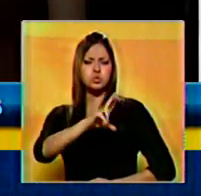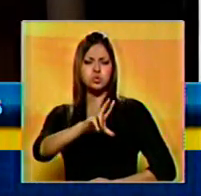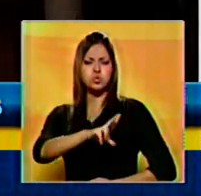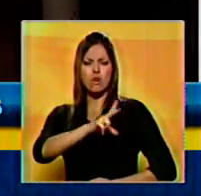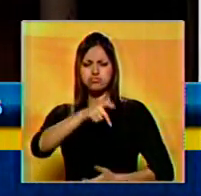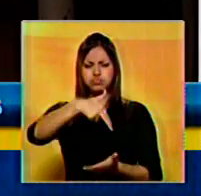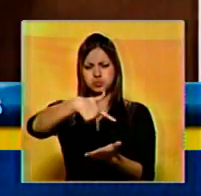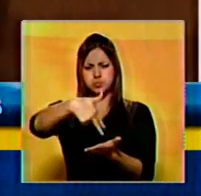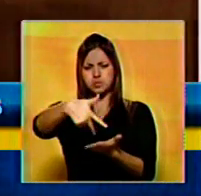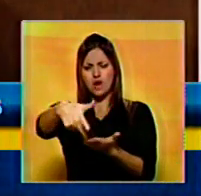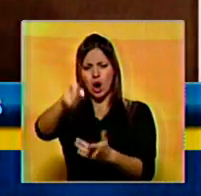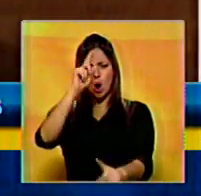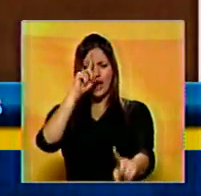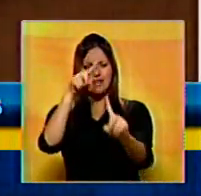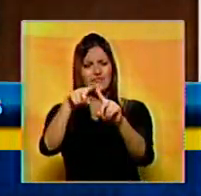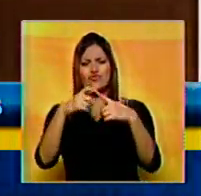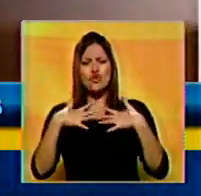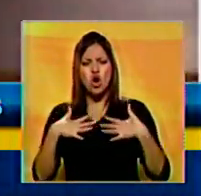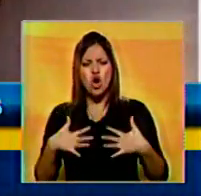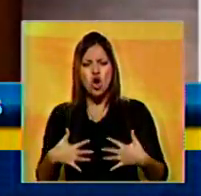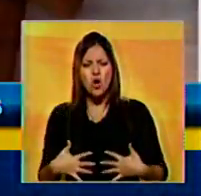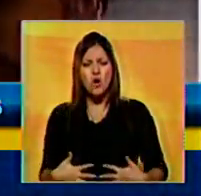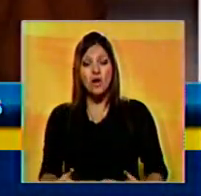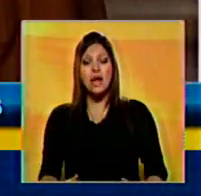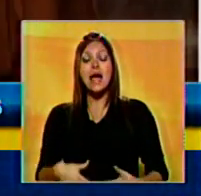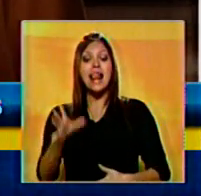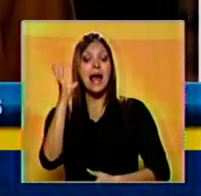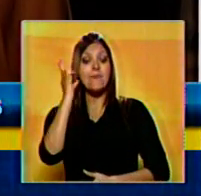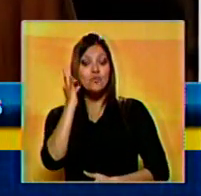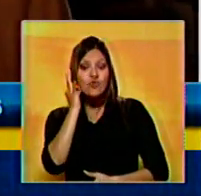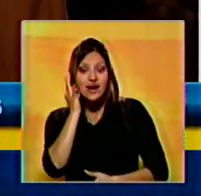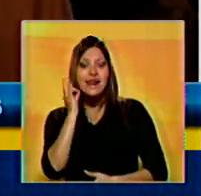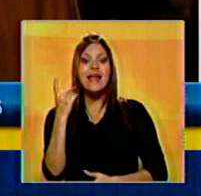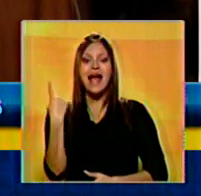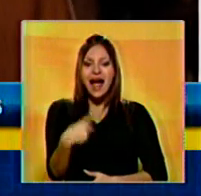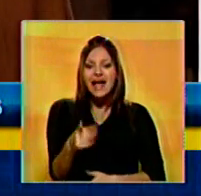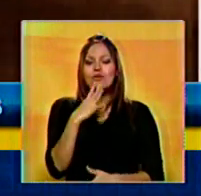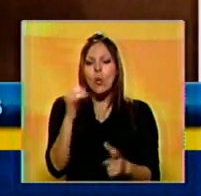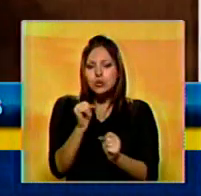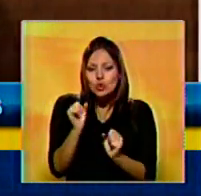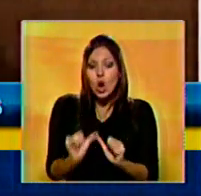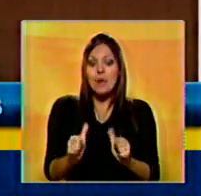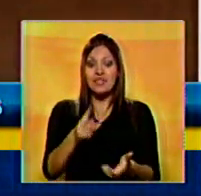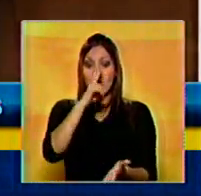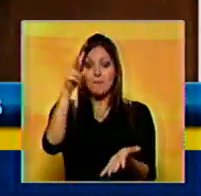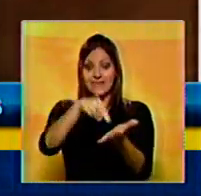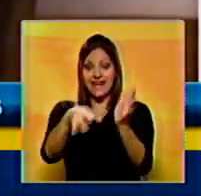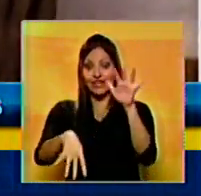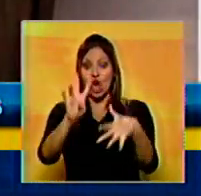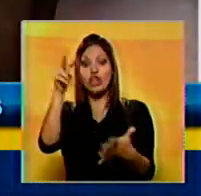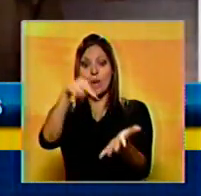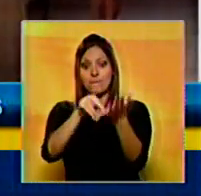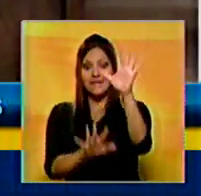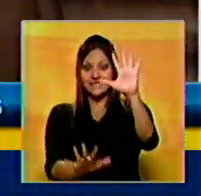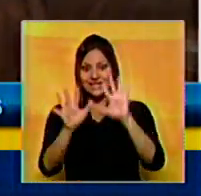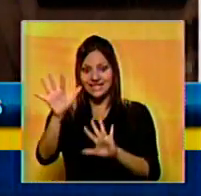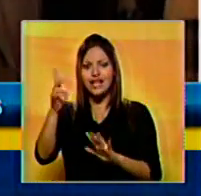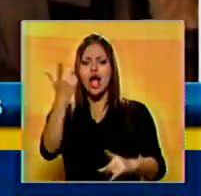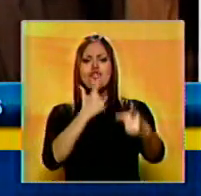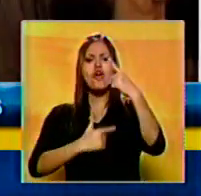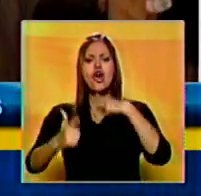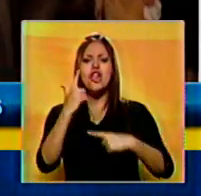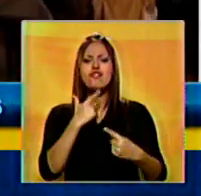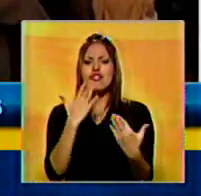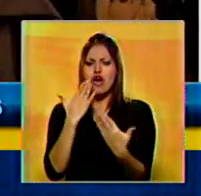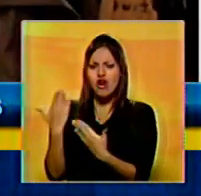pasarela, enfocándose en la ropa que vestirá a las mujeres para la estación otoño-invierno 2014-2015. Los colores crema